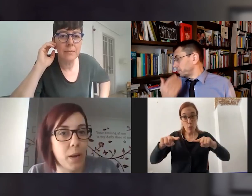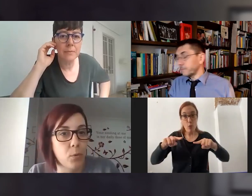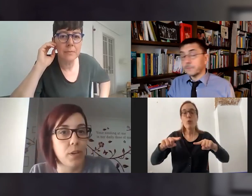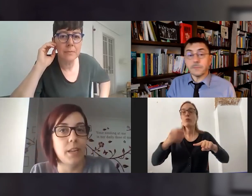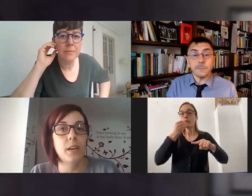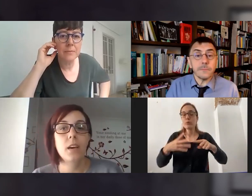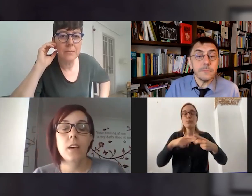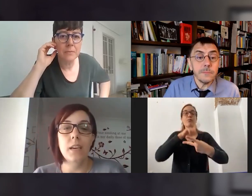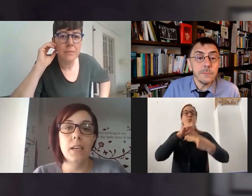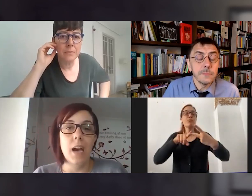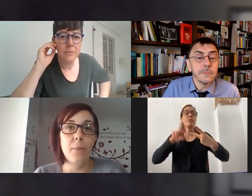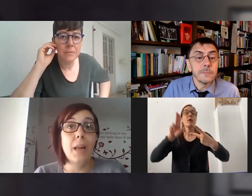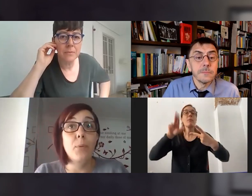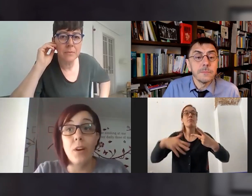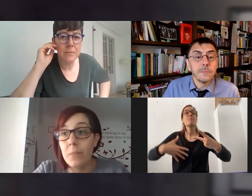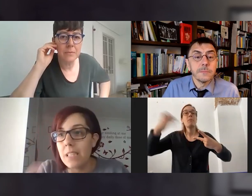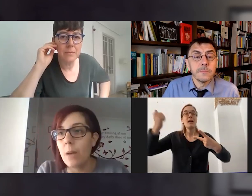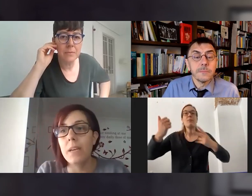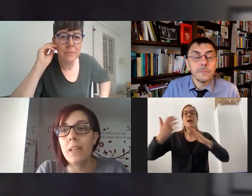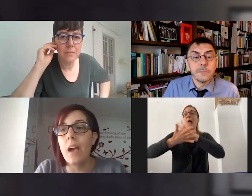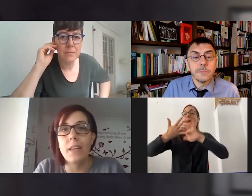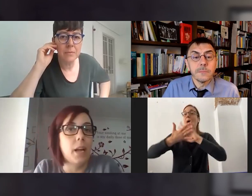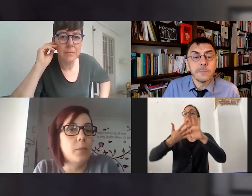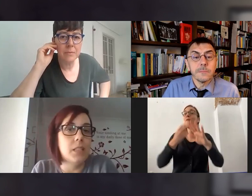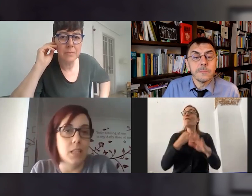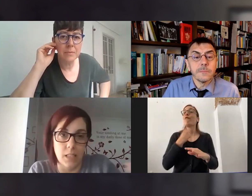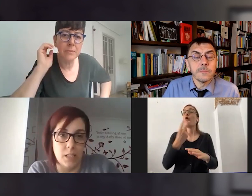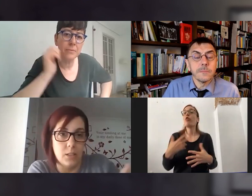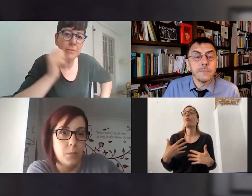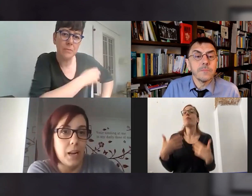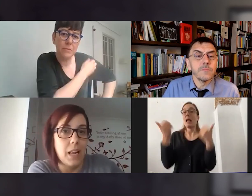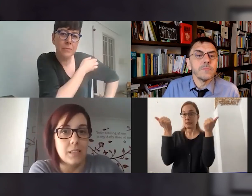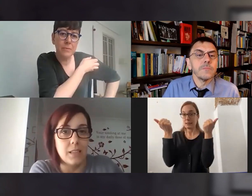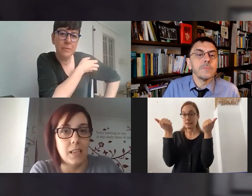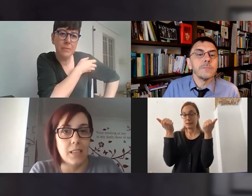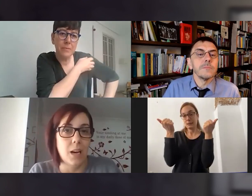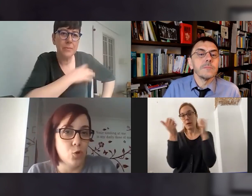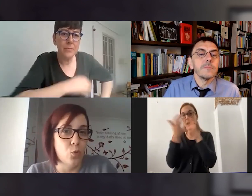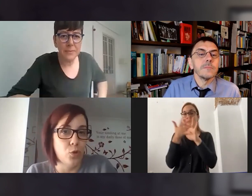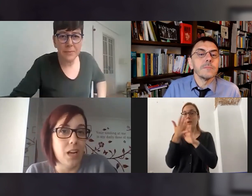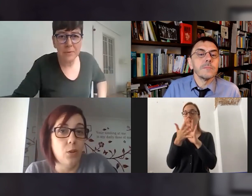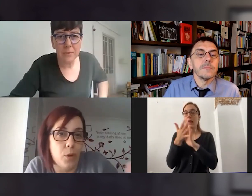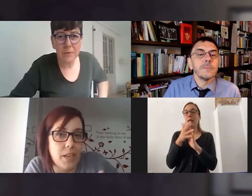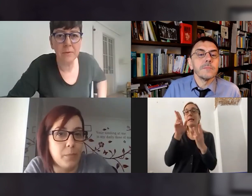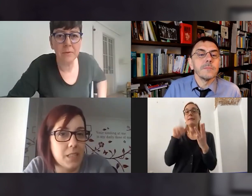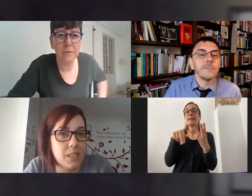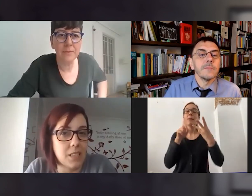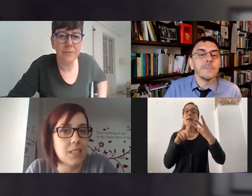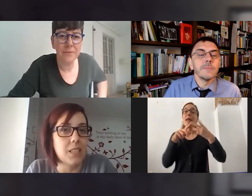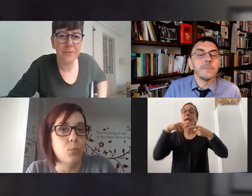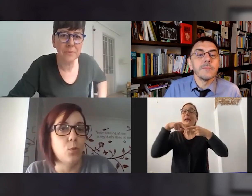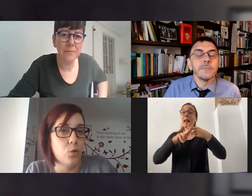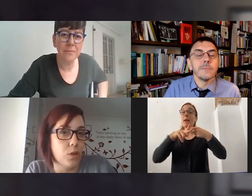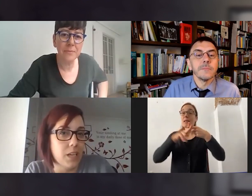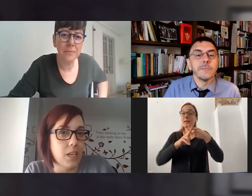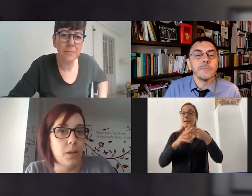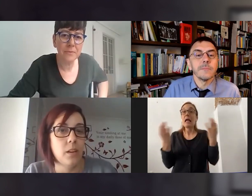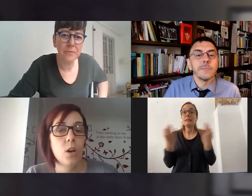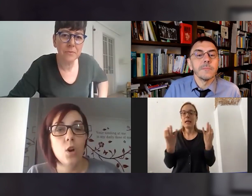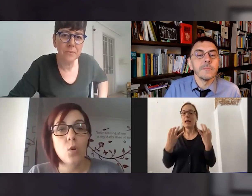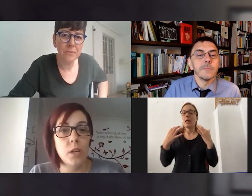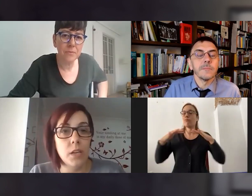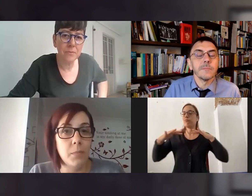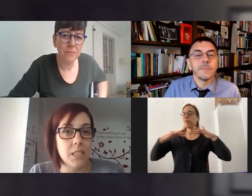voz para poder hablar, pero además también hay herramientas que siempre las dejamos como de lado, pero hay herramientas que se están moviendo, que ya